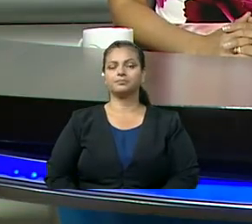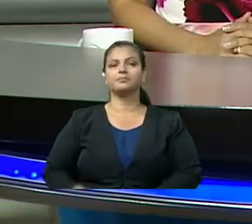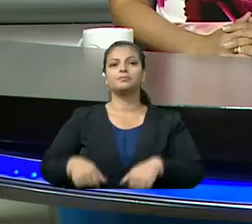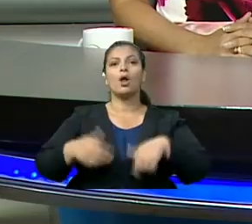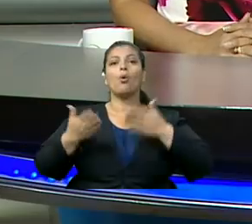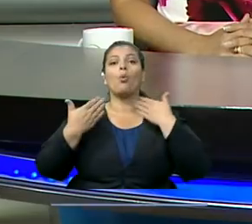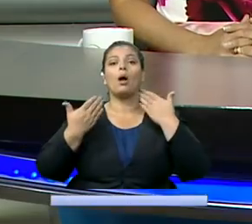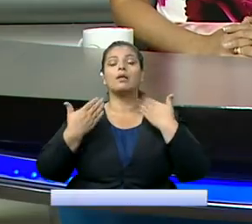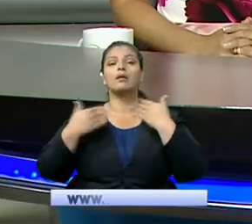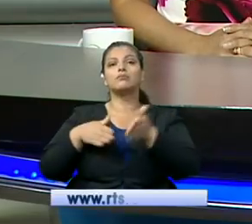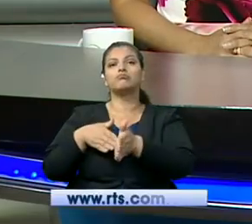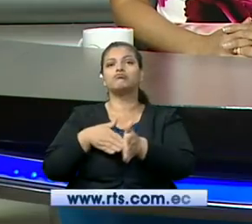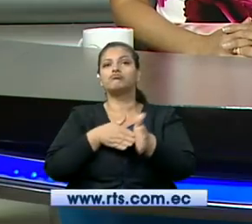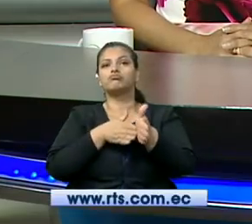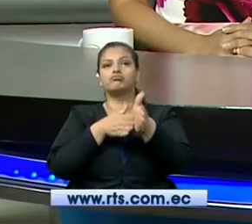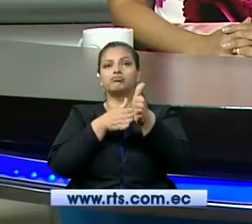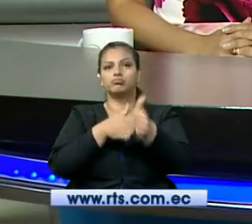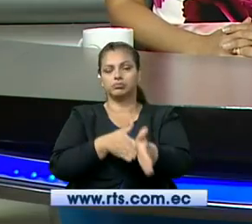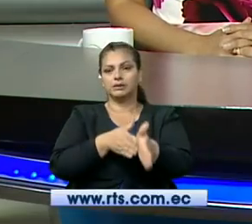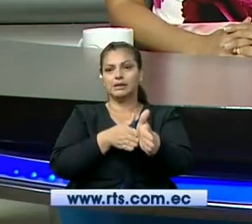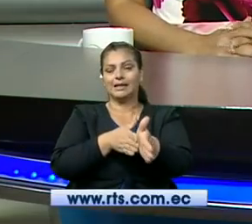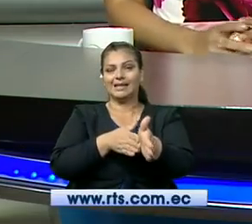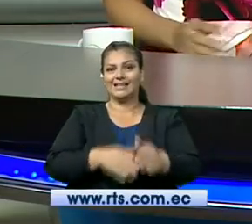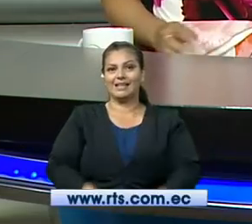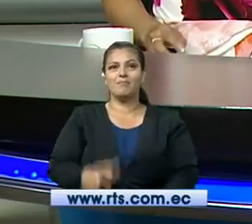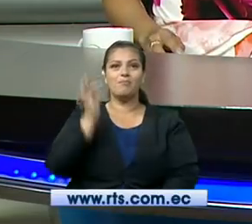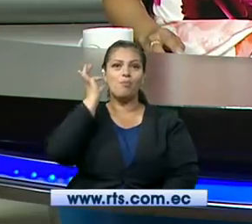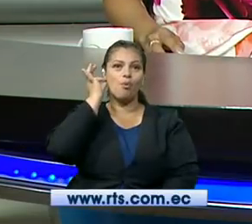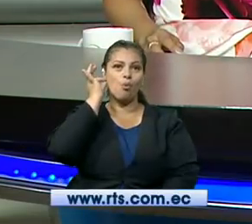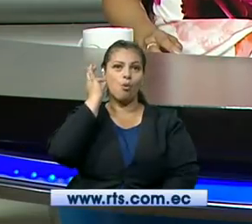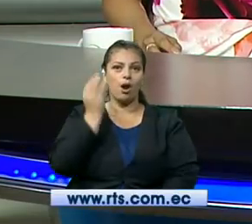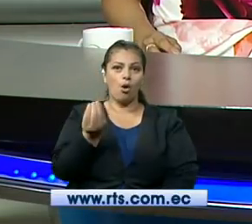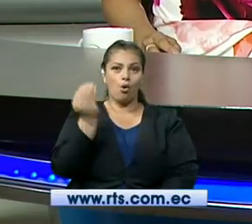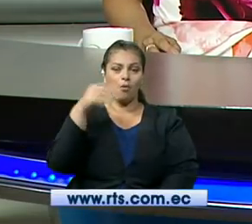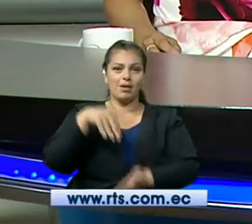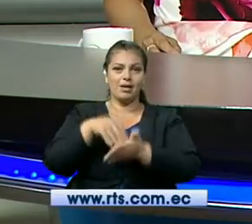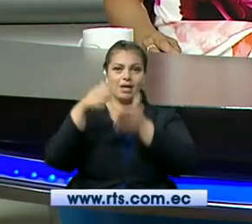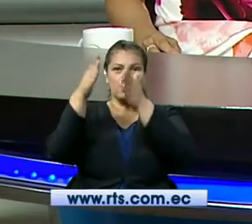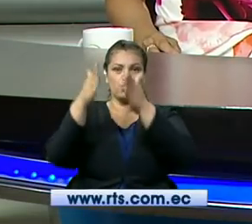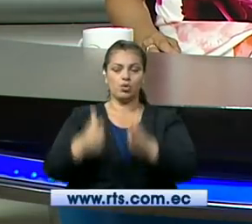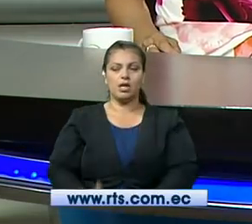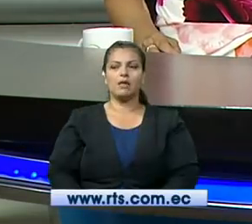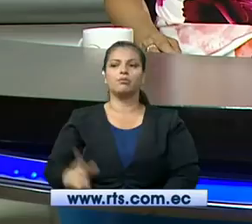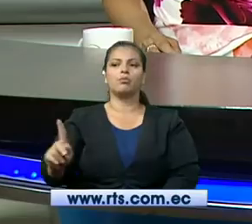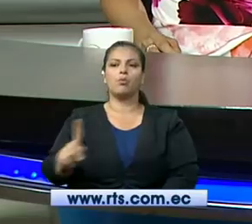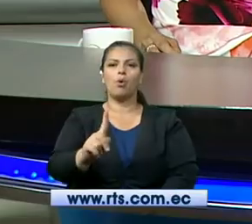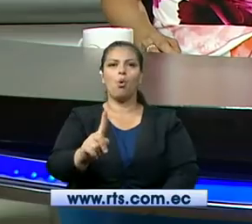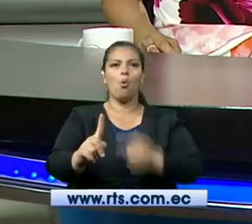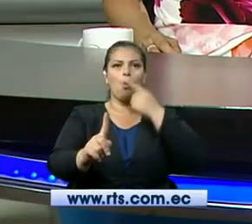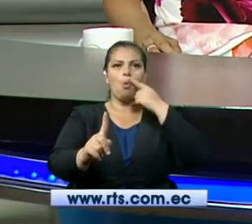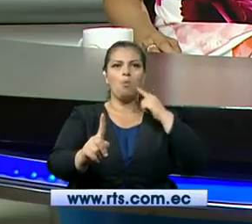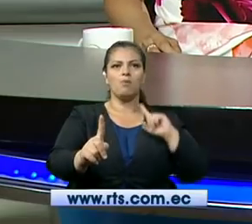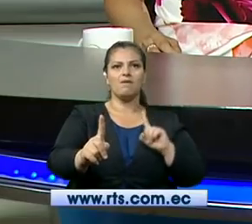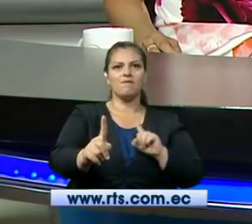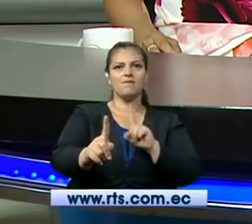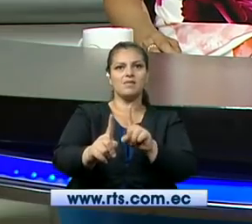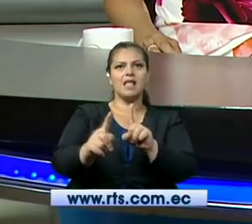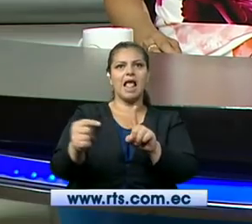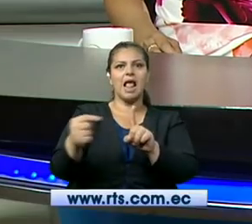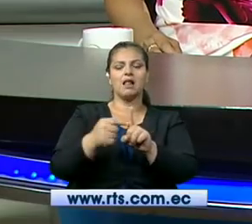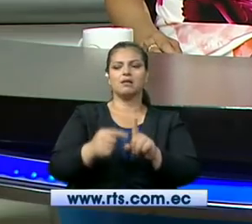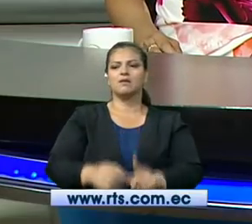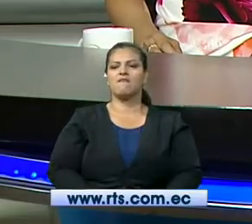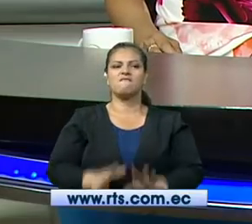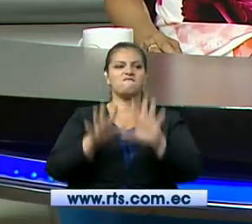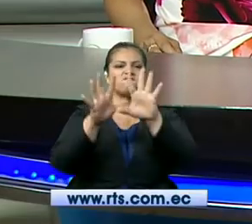una estudiante en una parada de la metrovía en guayaquil pero oigan esto la madre de la menor fue él quien logró neutralizar a